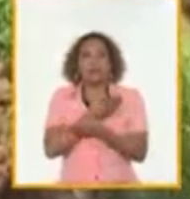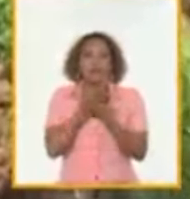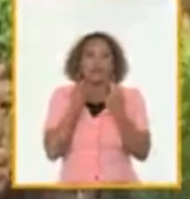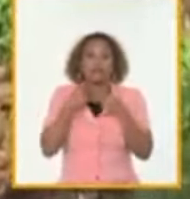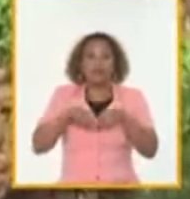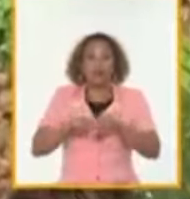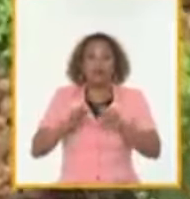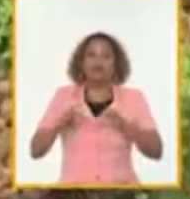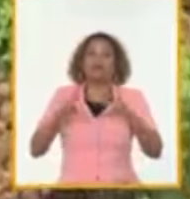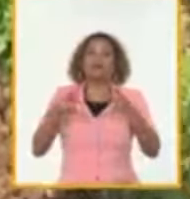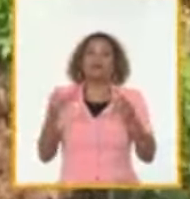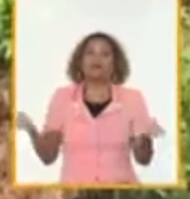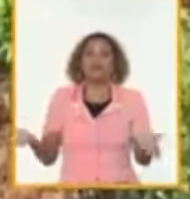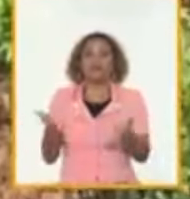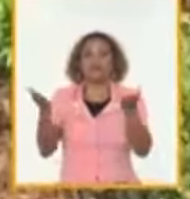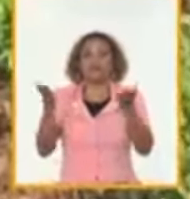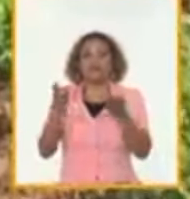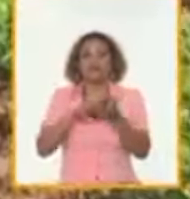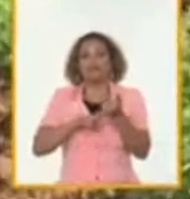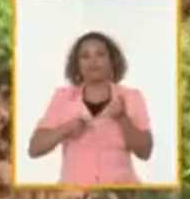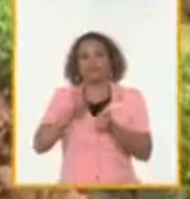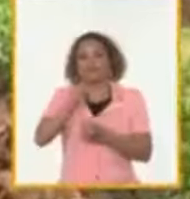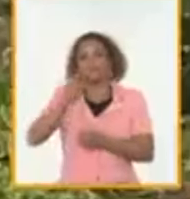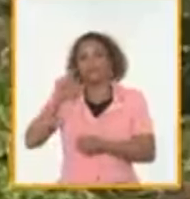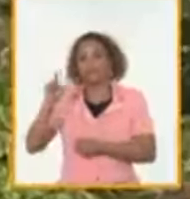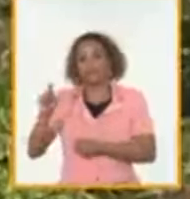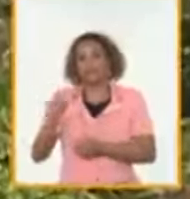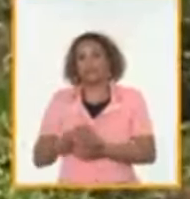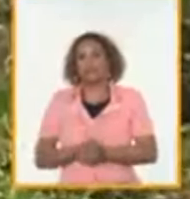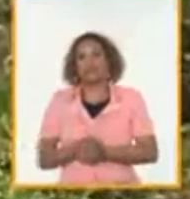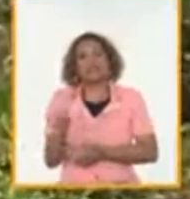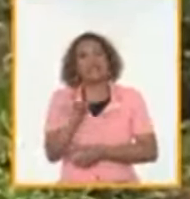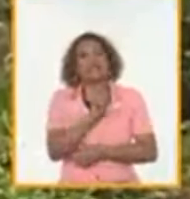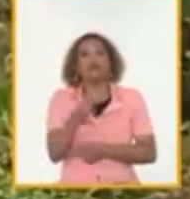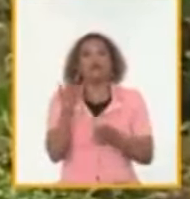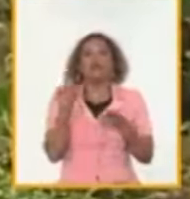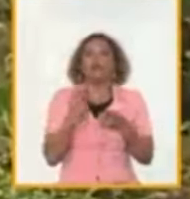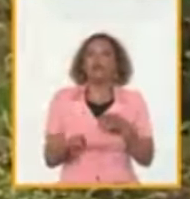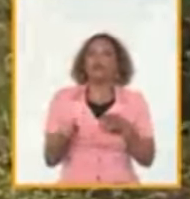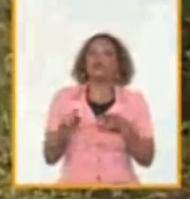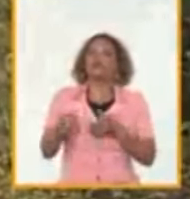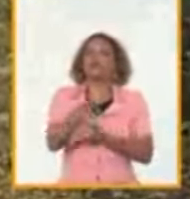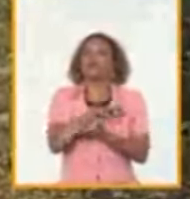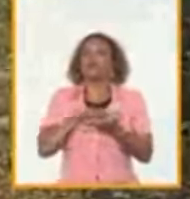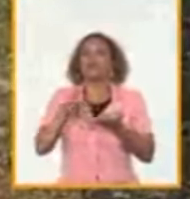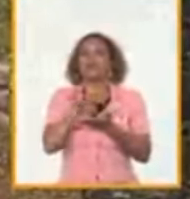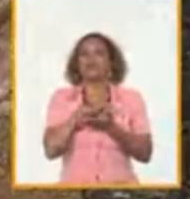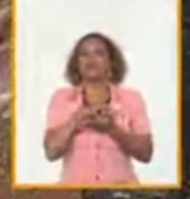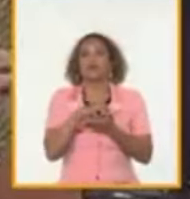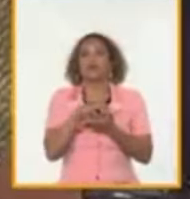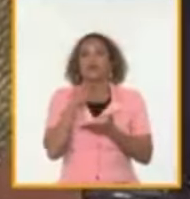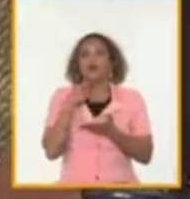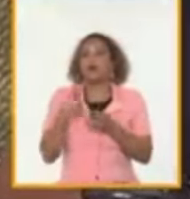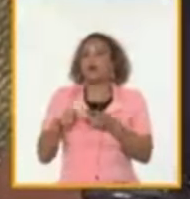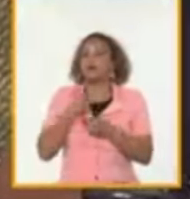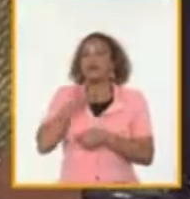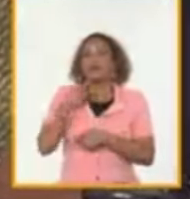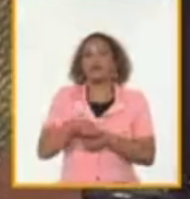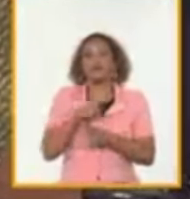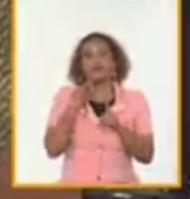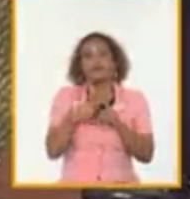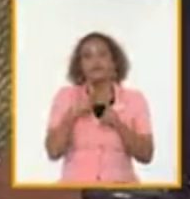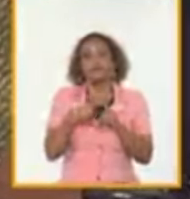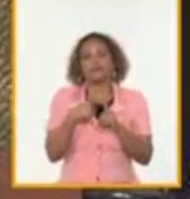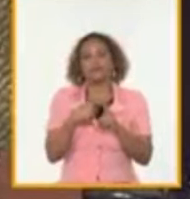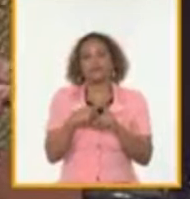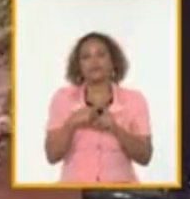recuperarlo acá en en la provincia de villaclara de igual manera tenemos ejempl eh Muy positivos con lo que usted decía hace